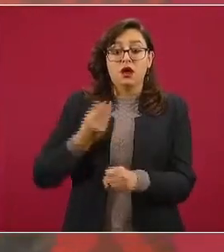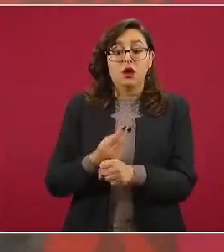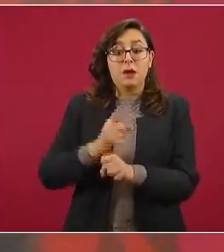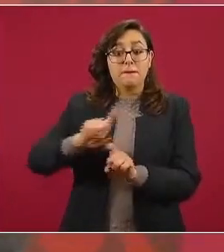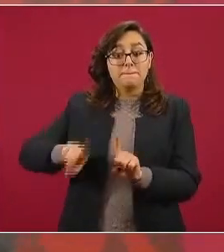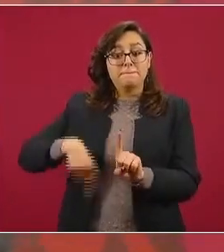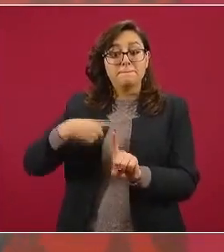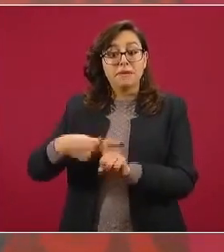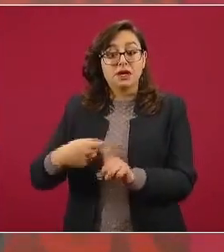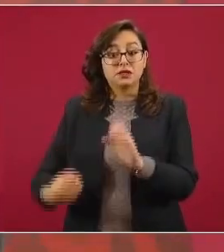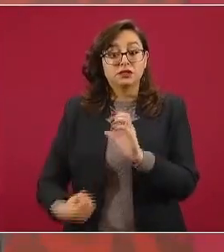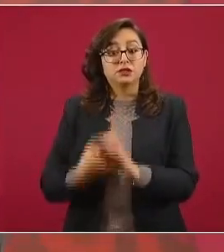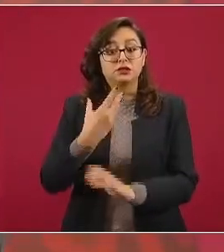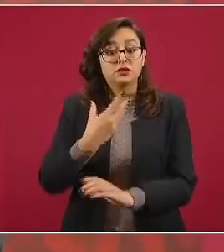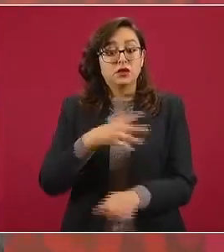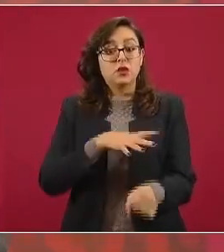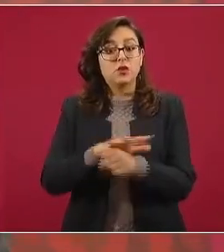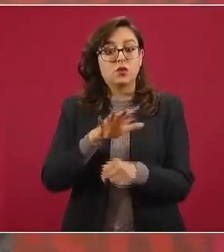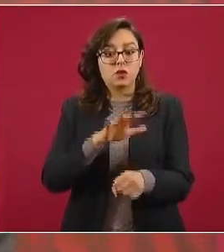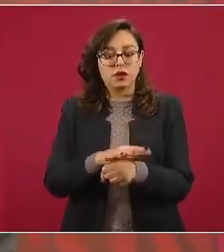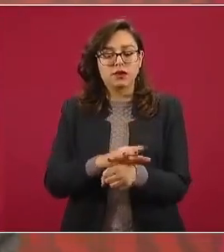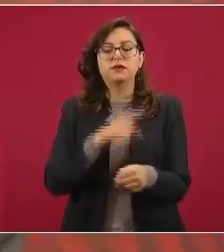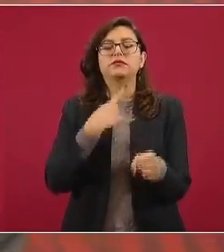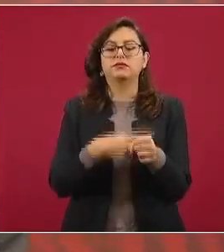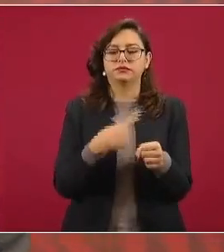también se van a atender enfermos COVID.